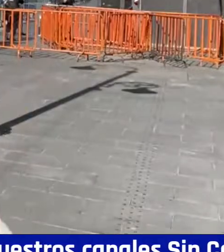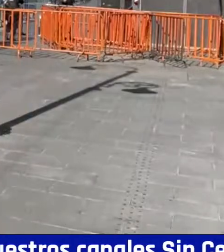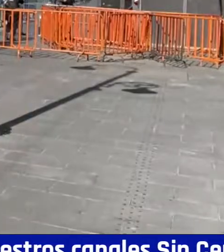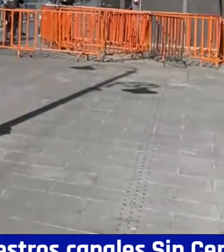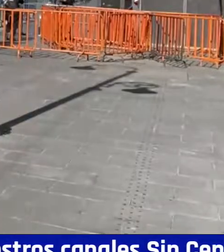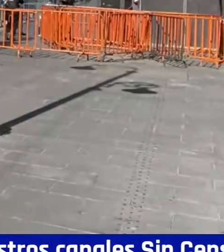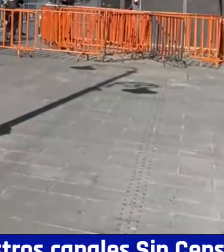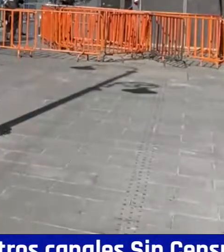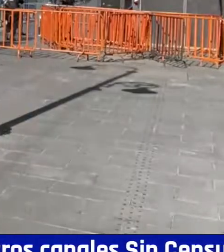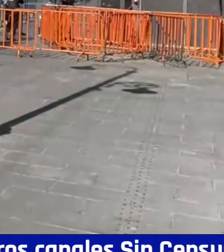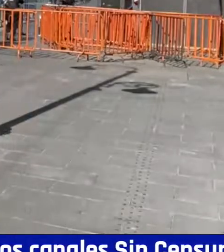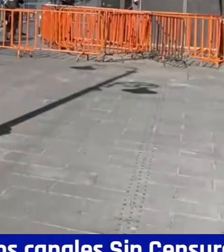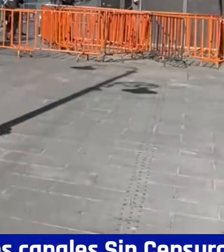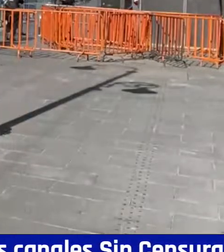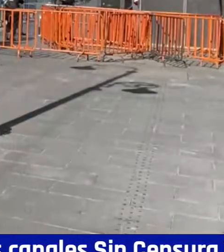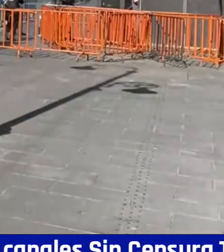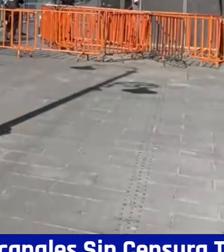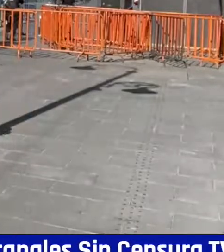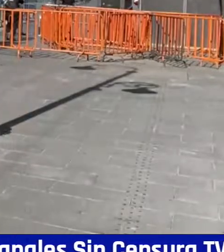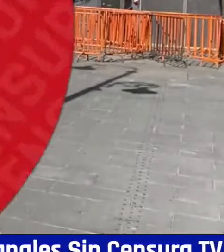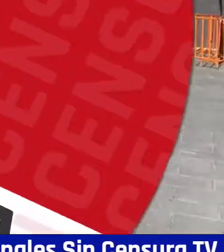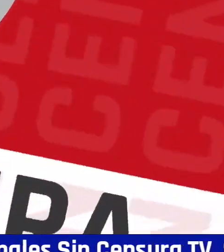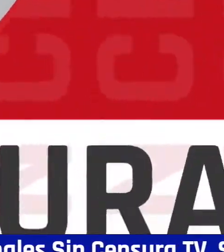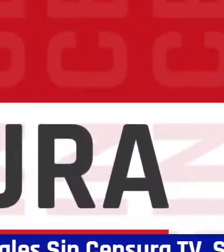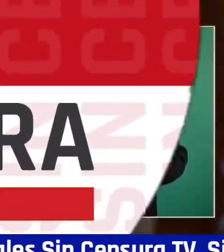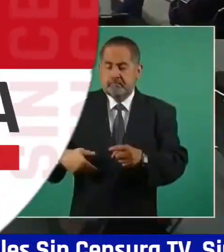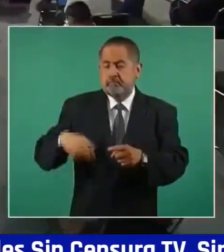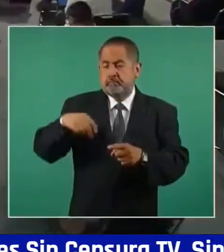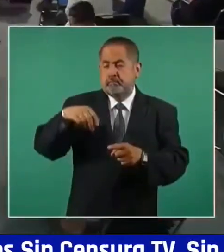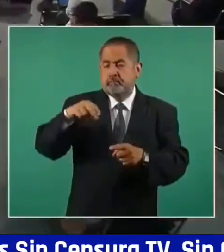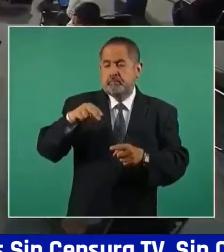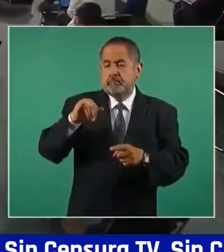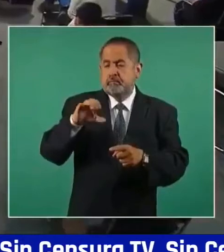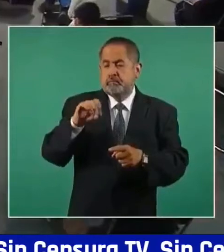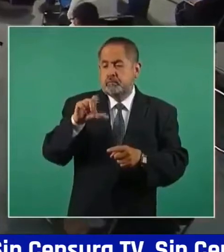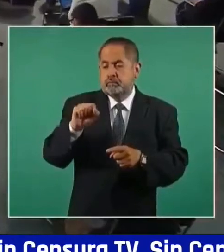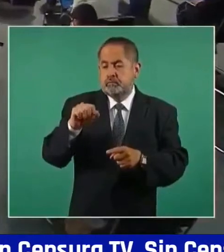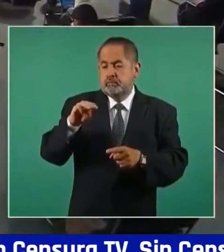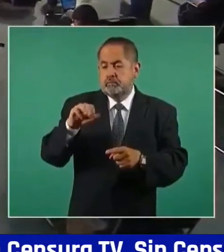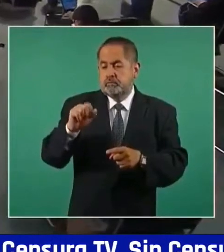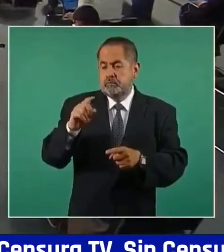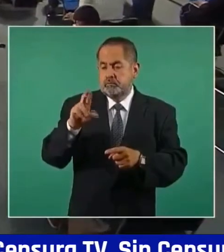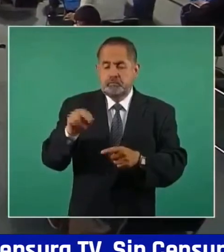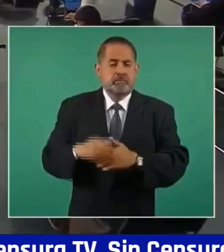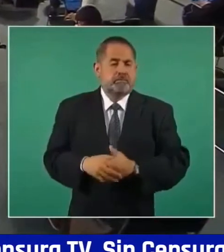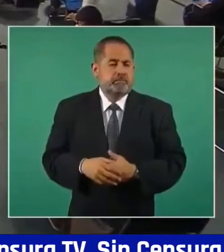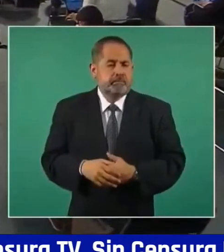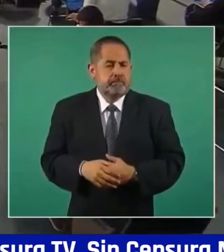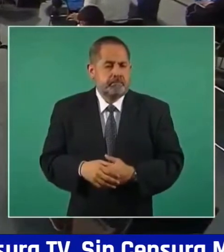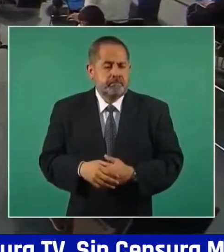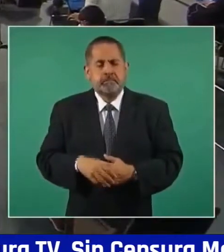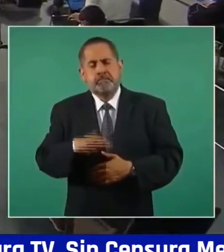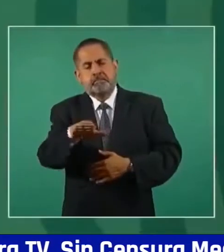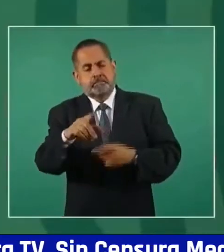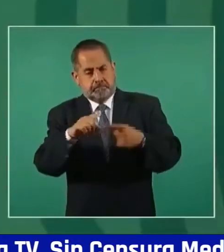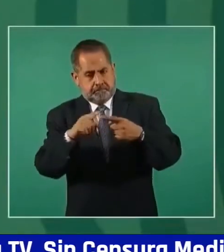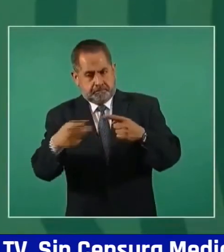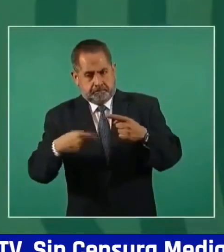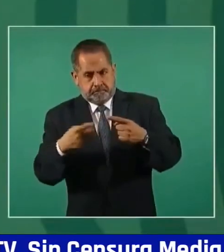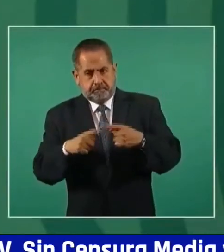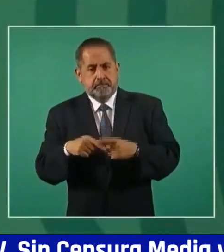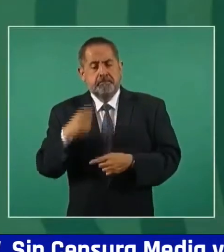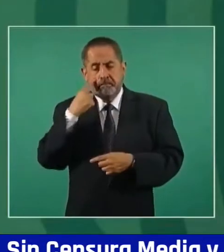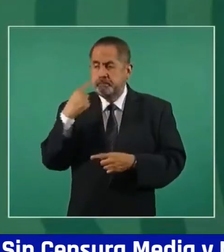un poquito, porque después de esto hay más información. Bueno, sobre lo primero, mire, todo este